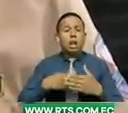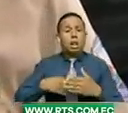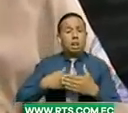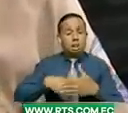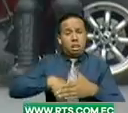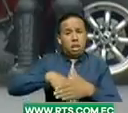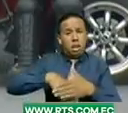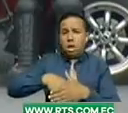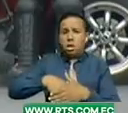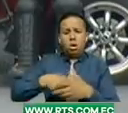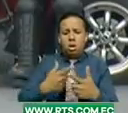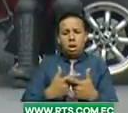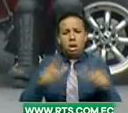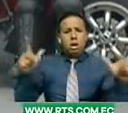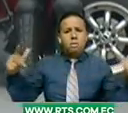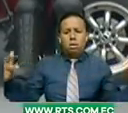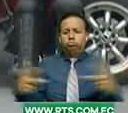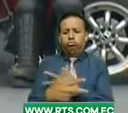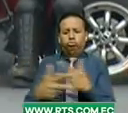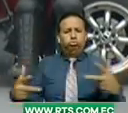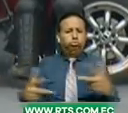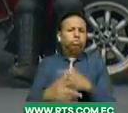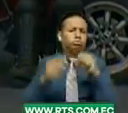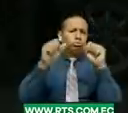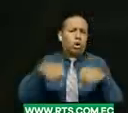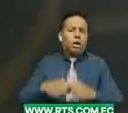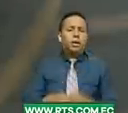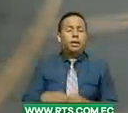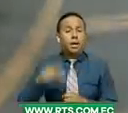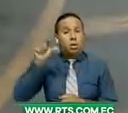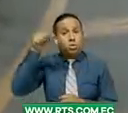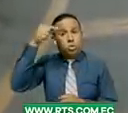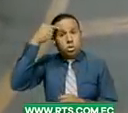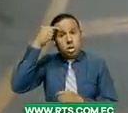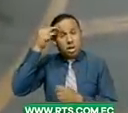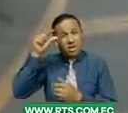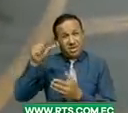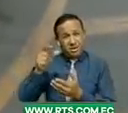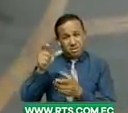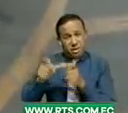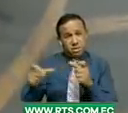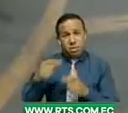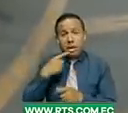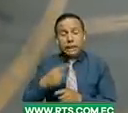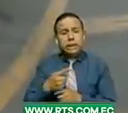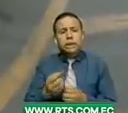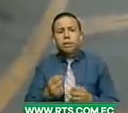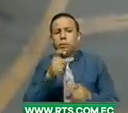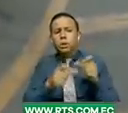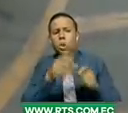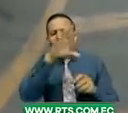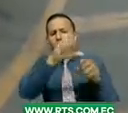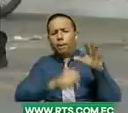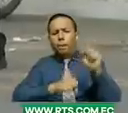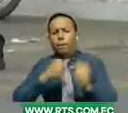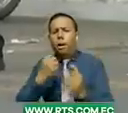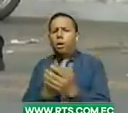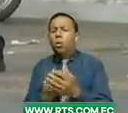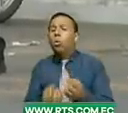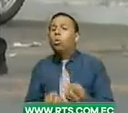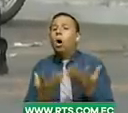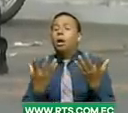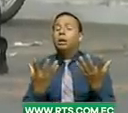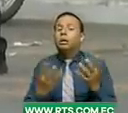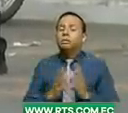provincia del Guayas. De ahí que autoridades de la gobernación daban la cifra de las personas detenidas en los disturbios, que no pasó a mayores,